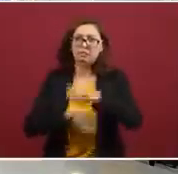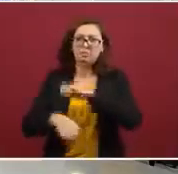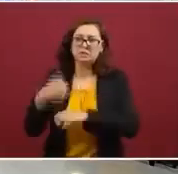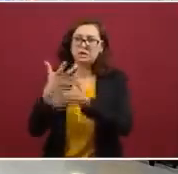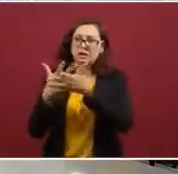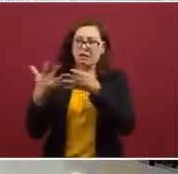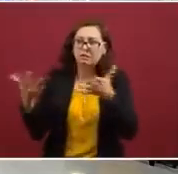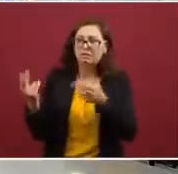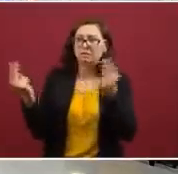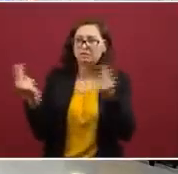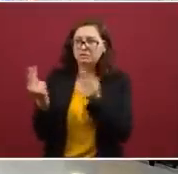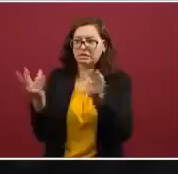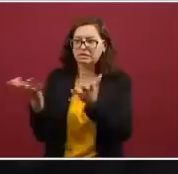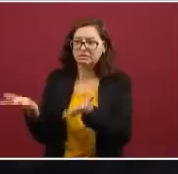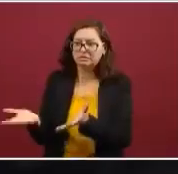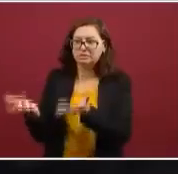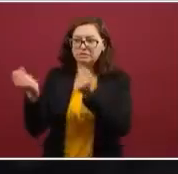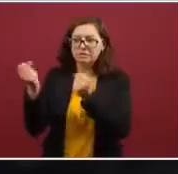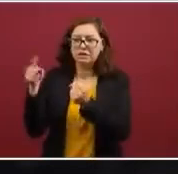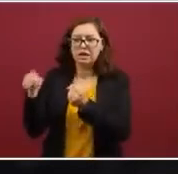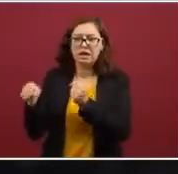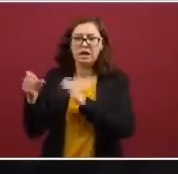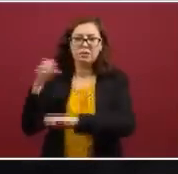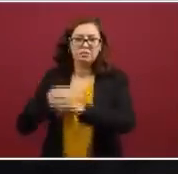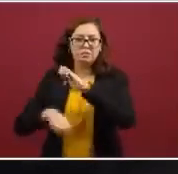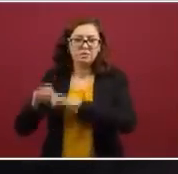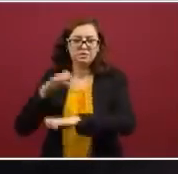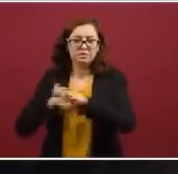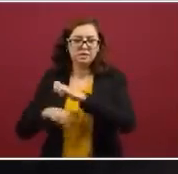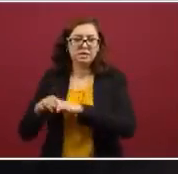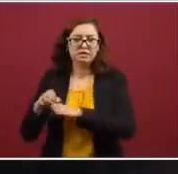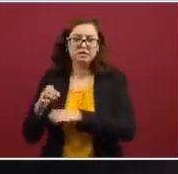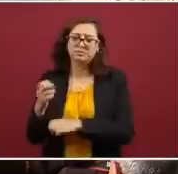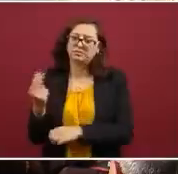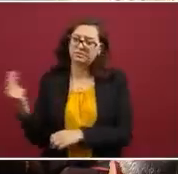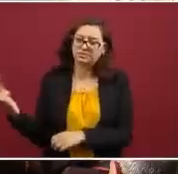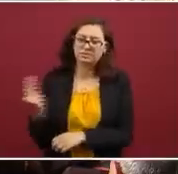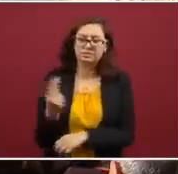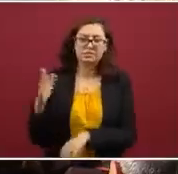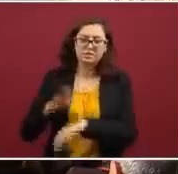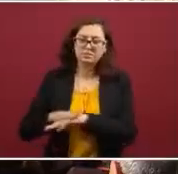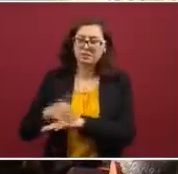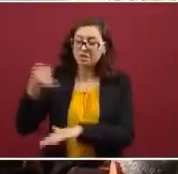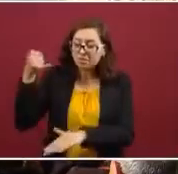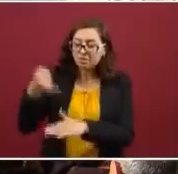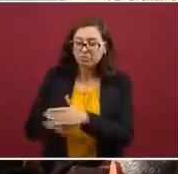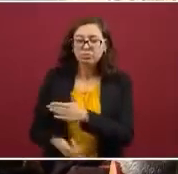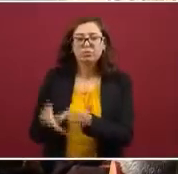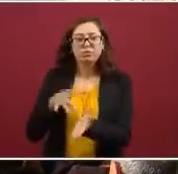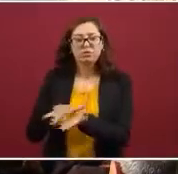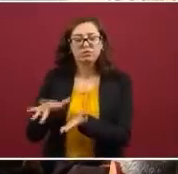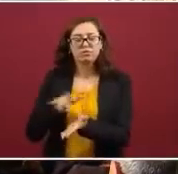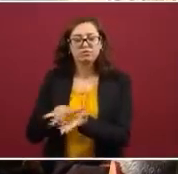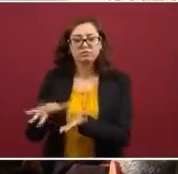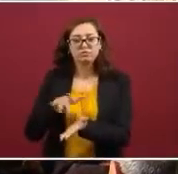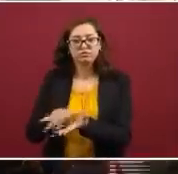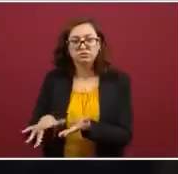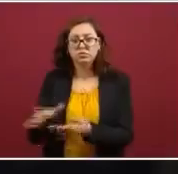mismo es la empresa que requiere una cirugía mayor,